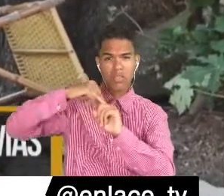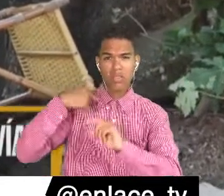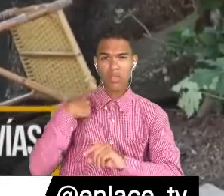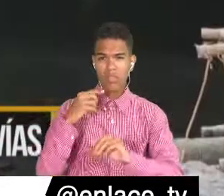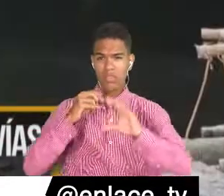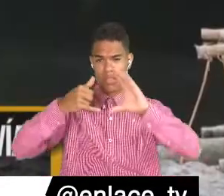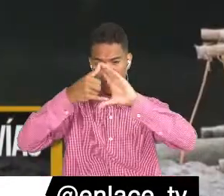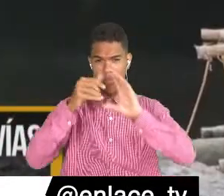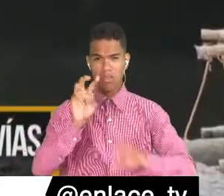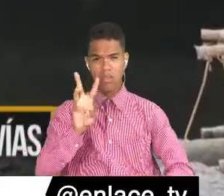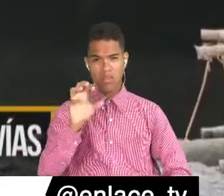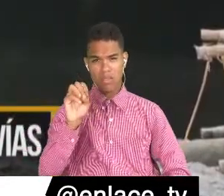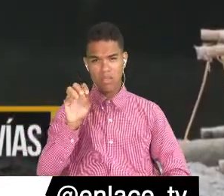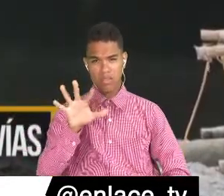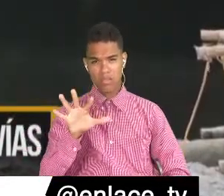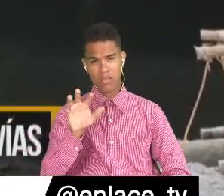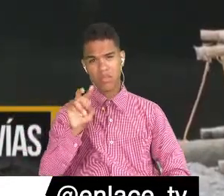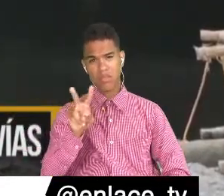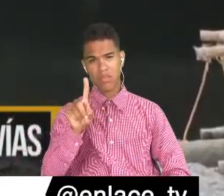WhatsApp